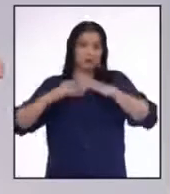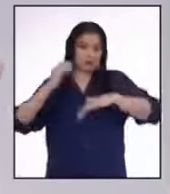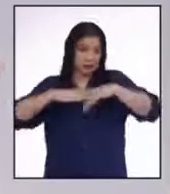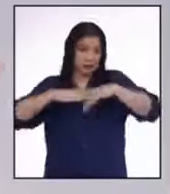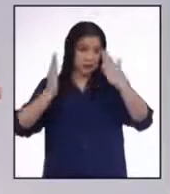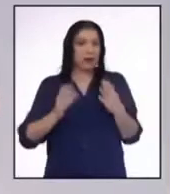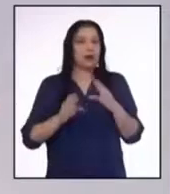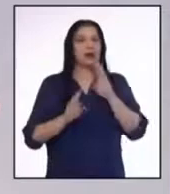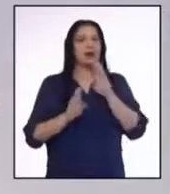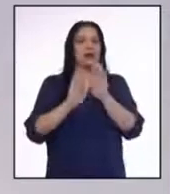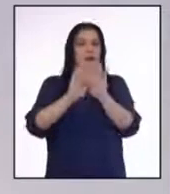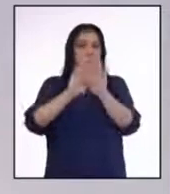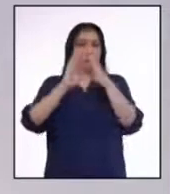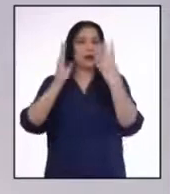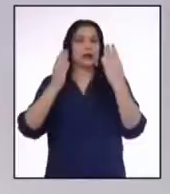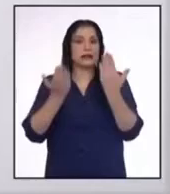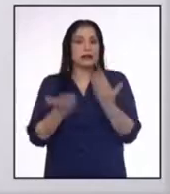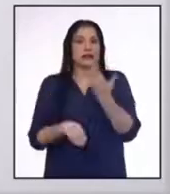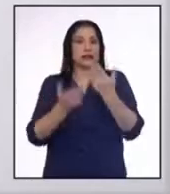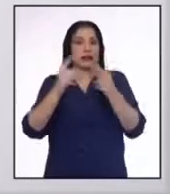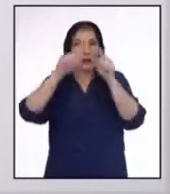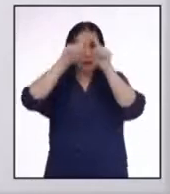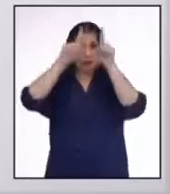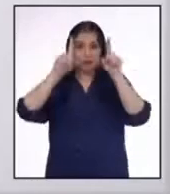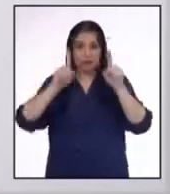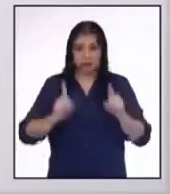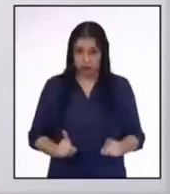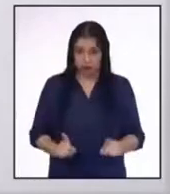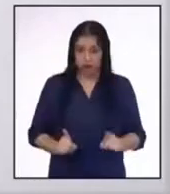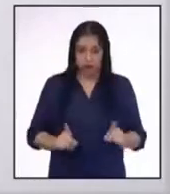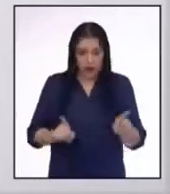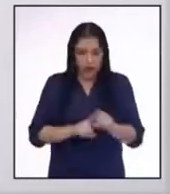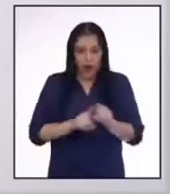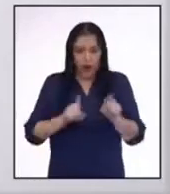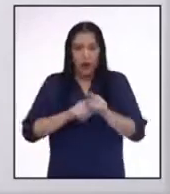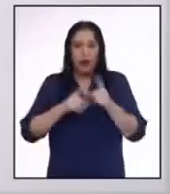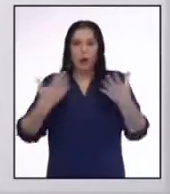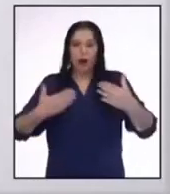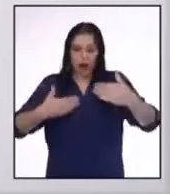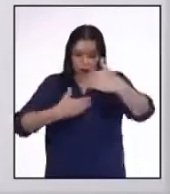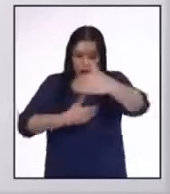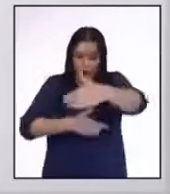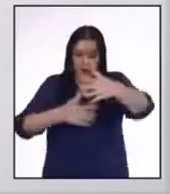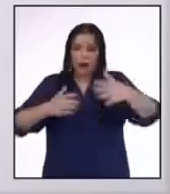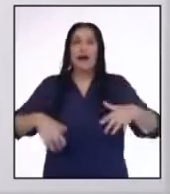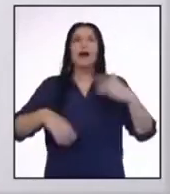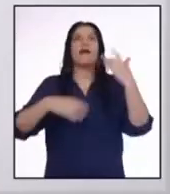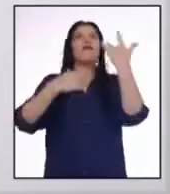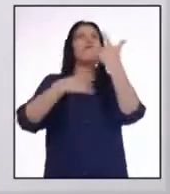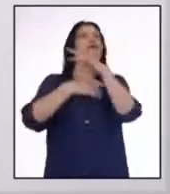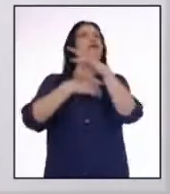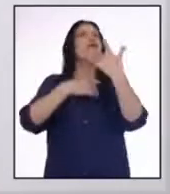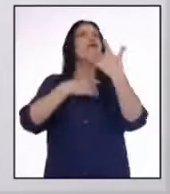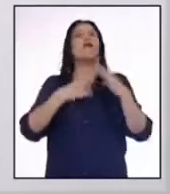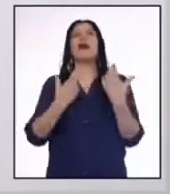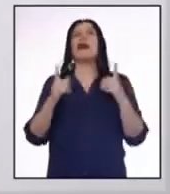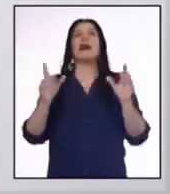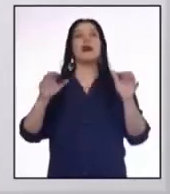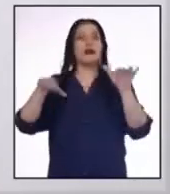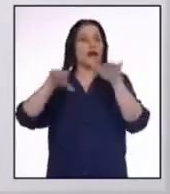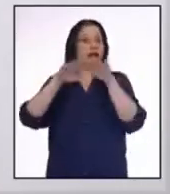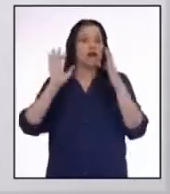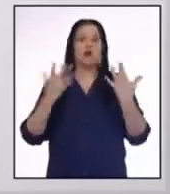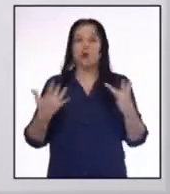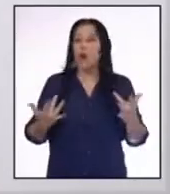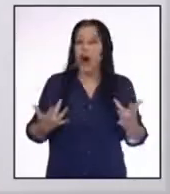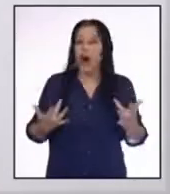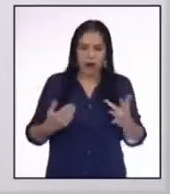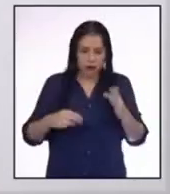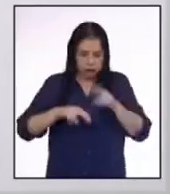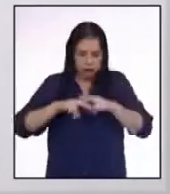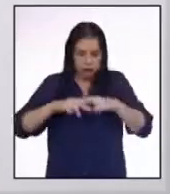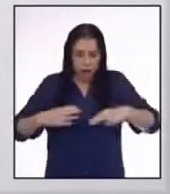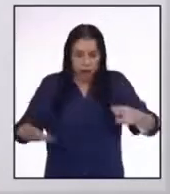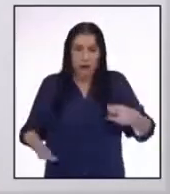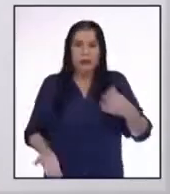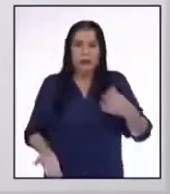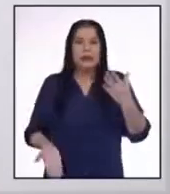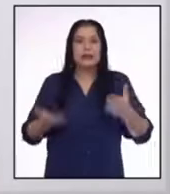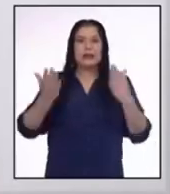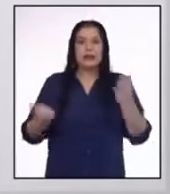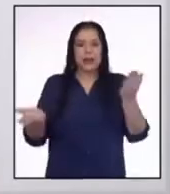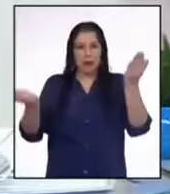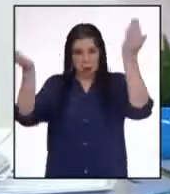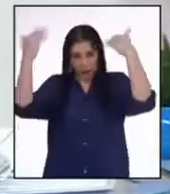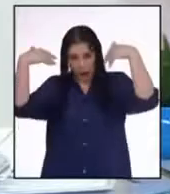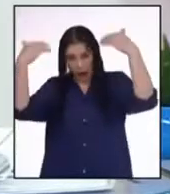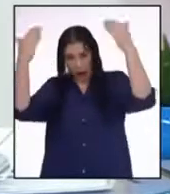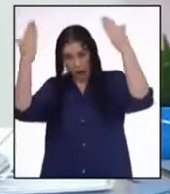Las puertas sí tienen vigas. El patio también es seguro porque es un espacio libre donde no hay muebles que puedan